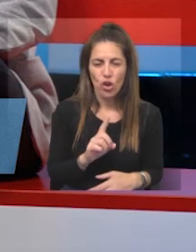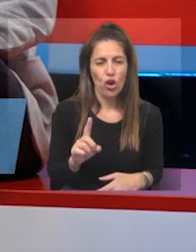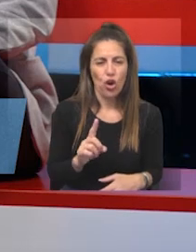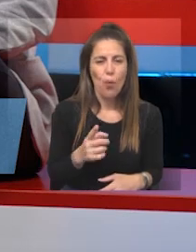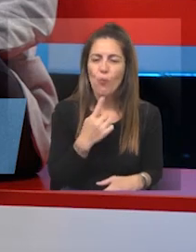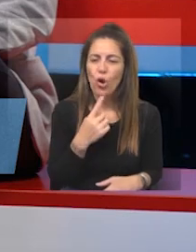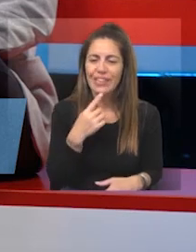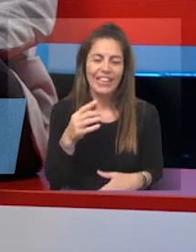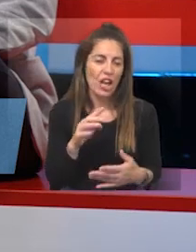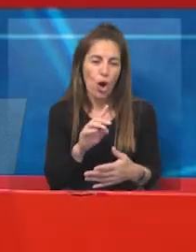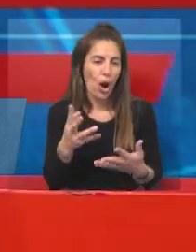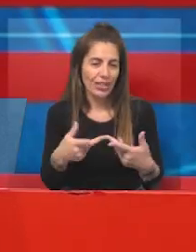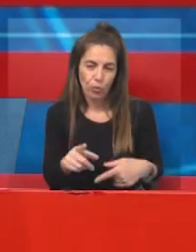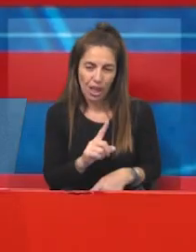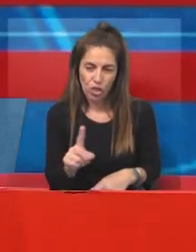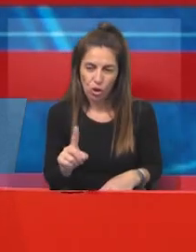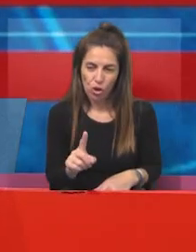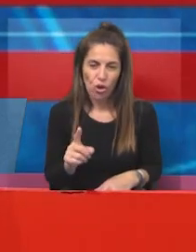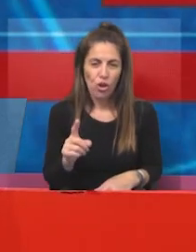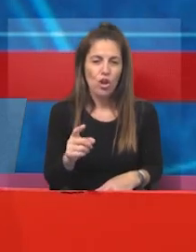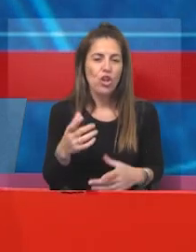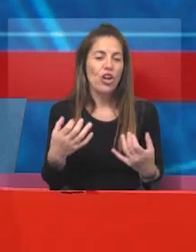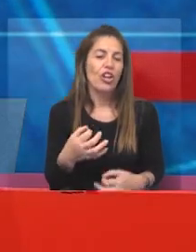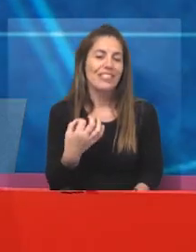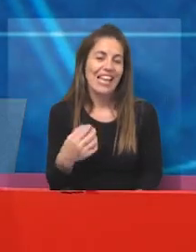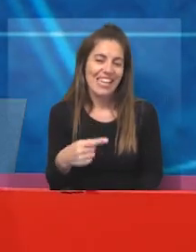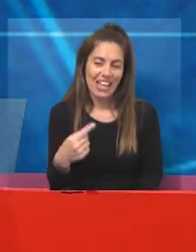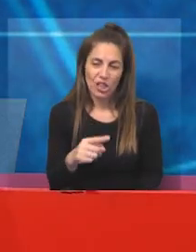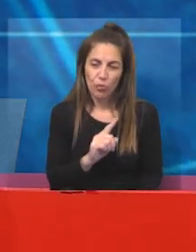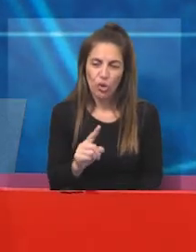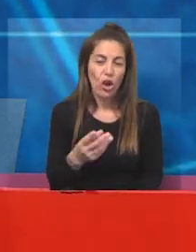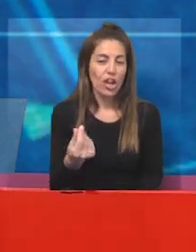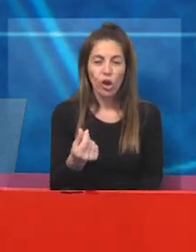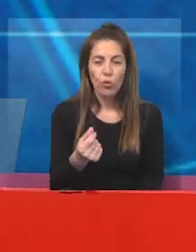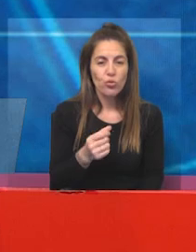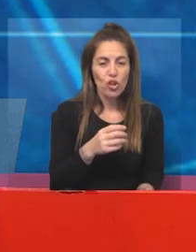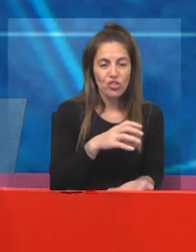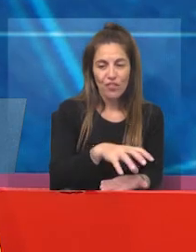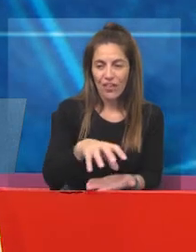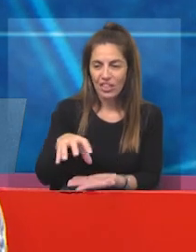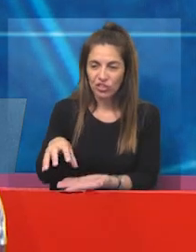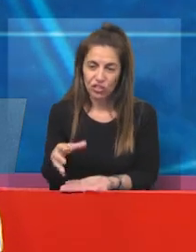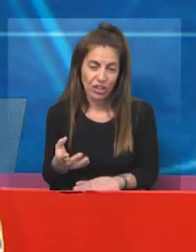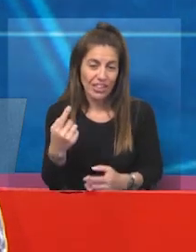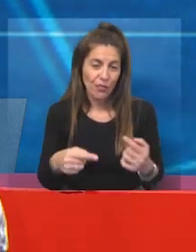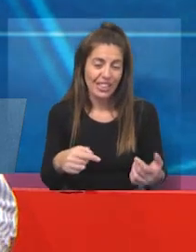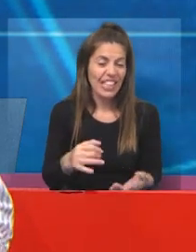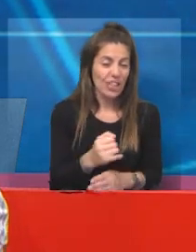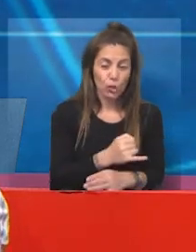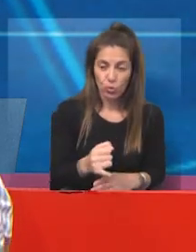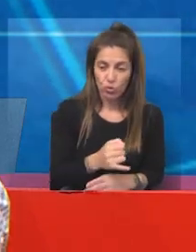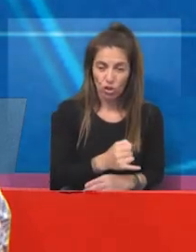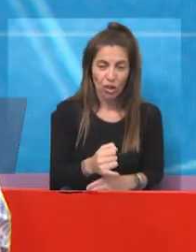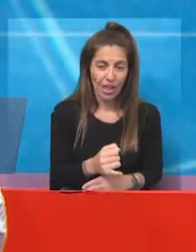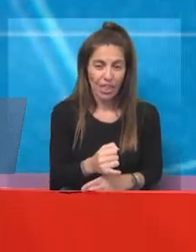políticas desarticuladas No creo que sean negativo que que que los recursos se fraccion en en en distintas instituciones y